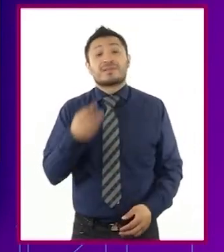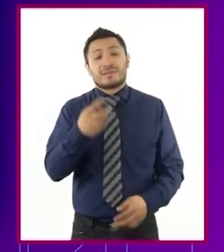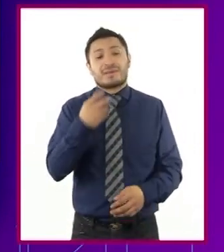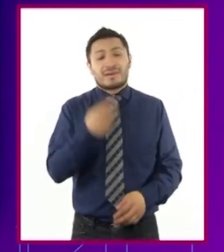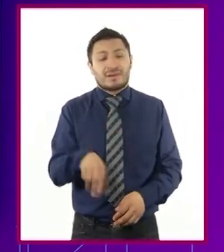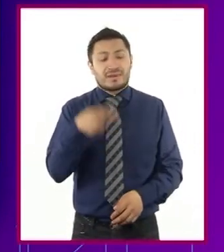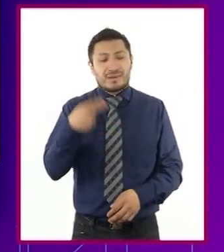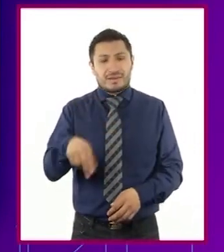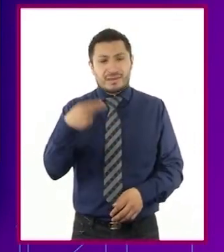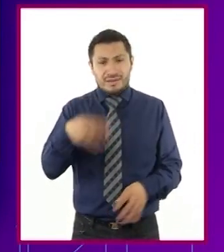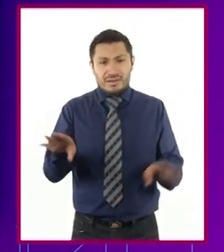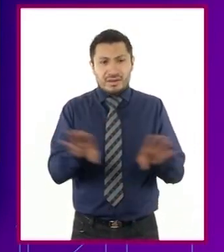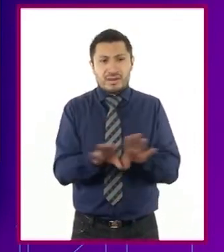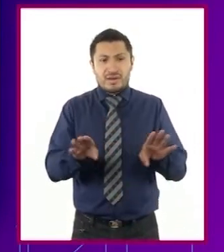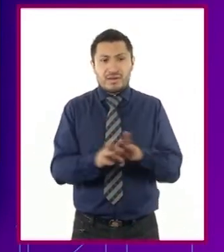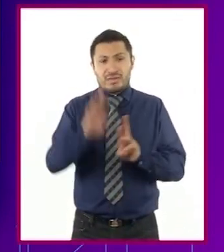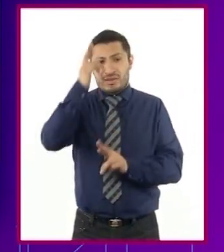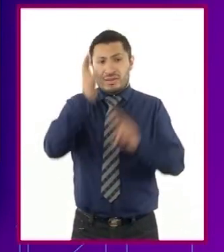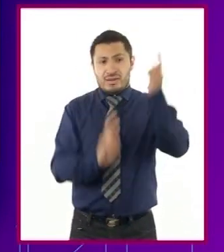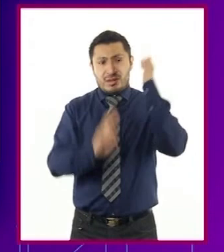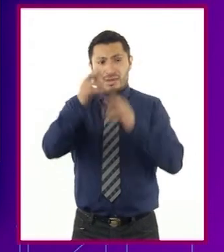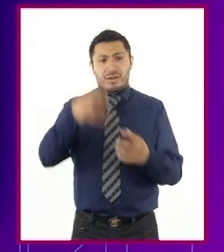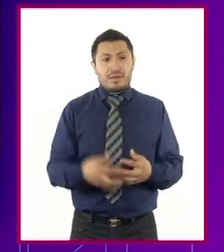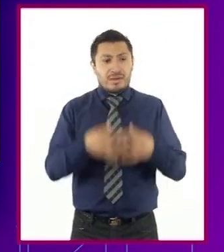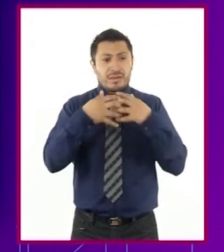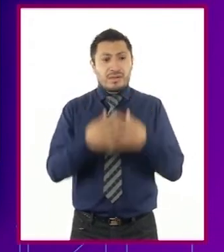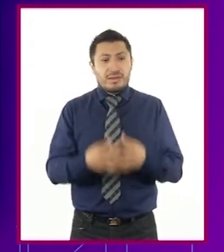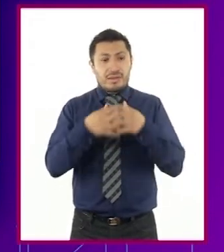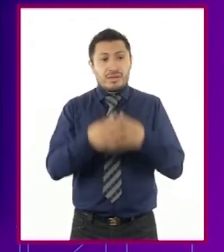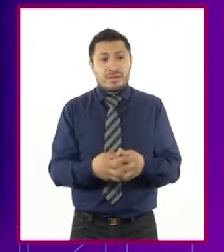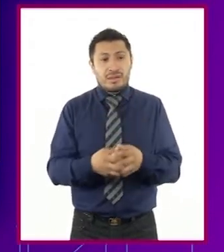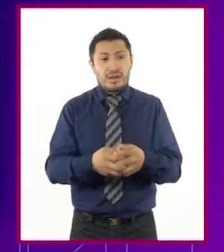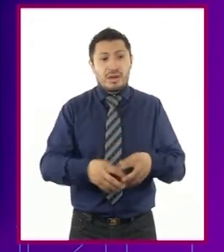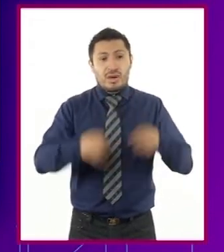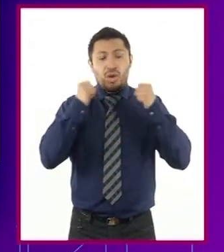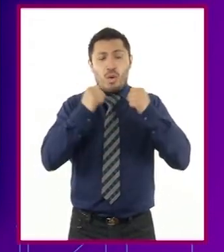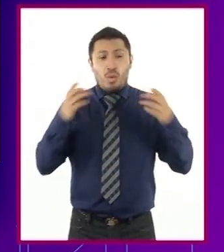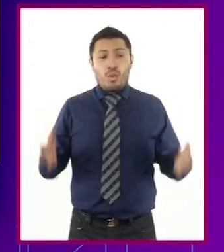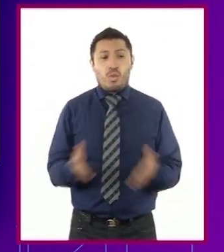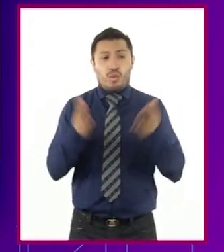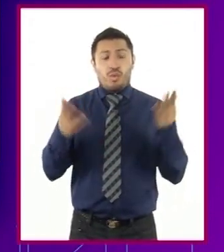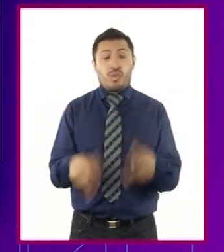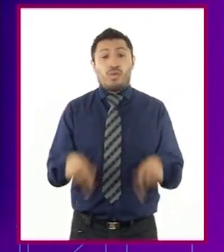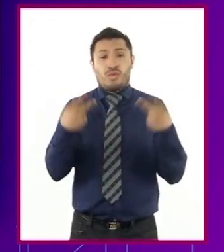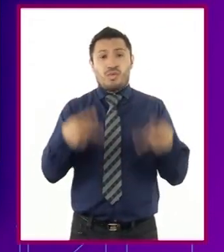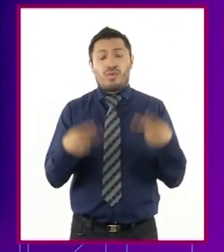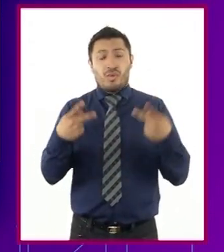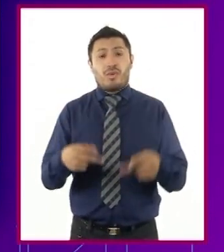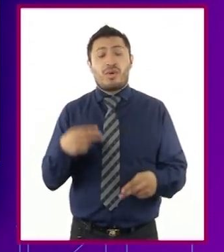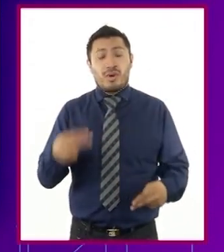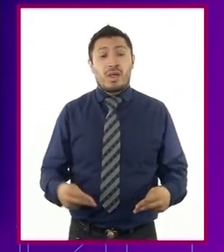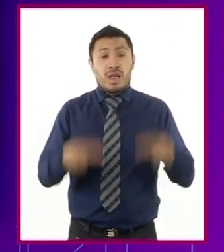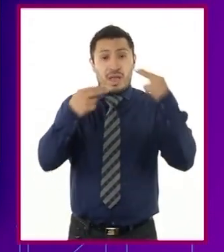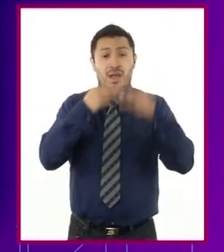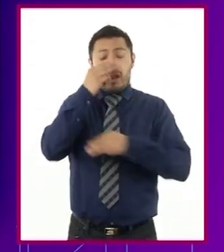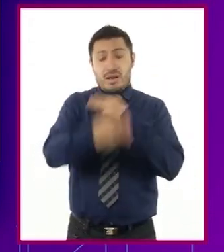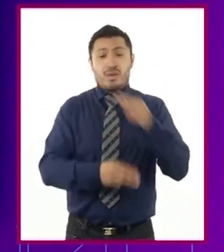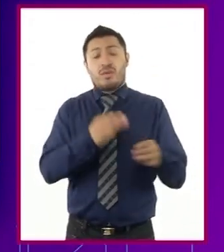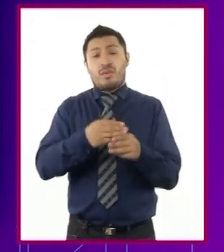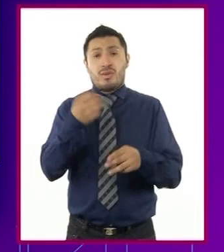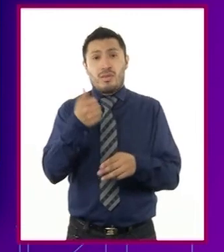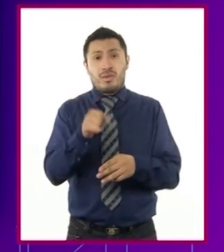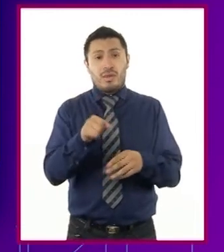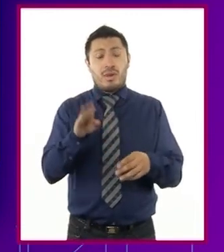proceso se le conoce como revolución industrial y dio un fuerte impulso al comercio mundial. De esta manera,